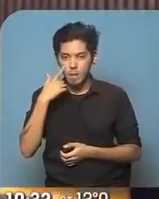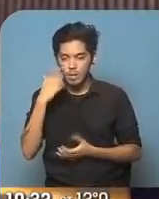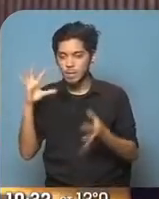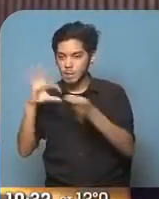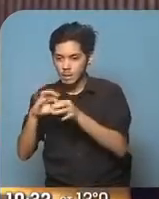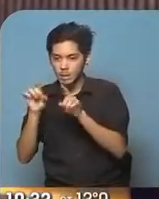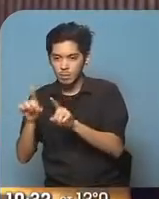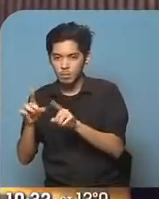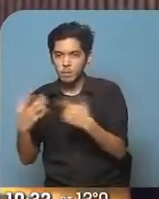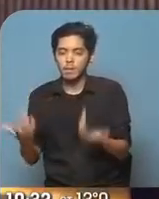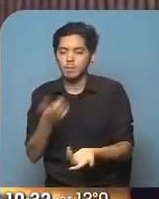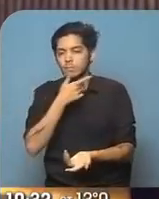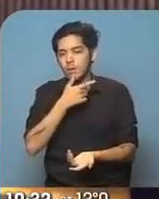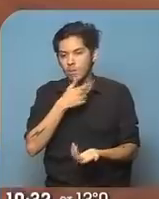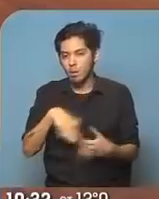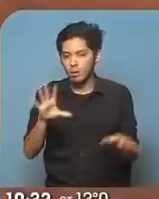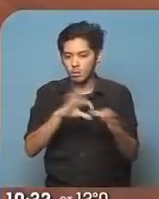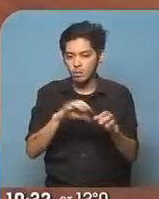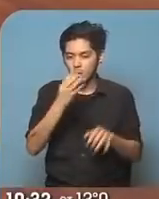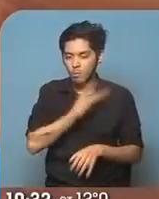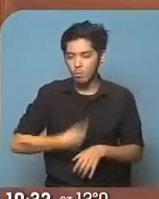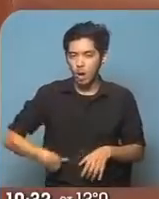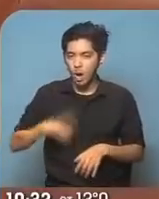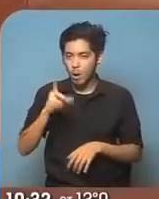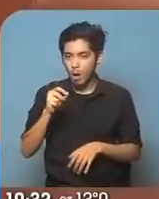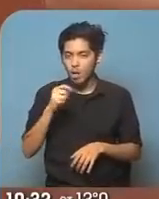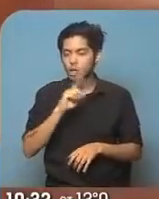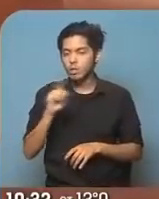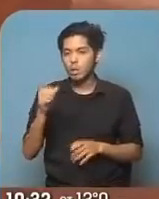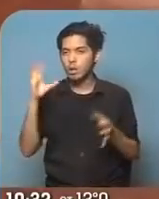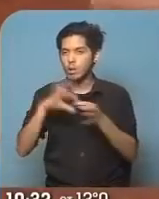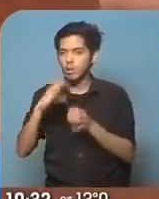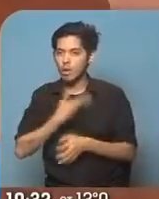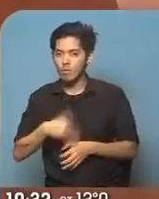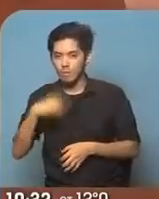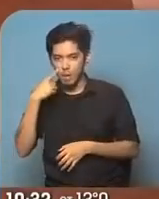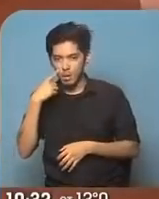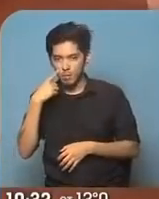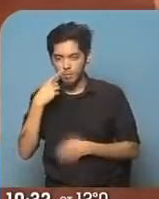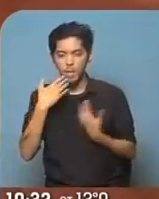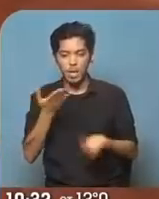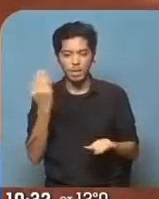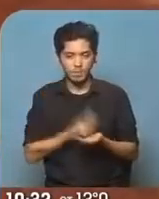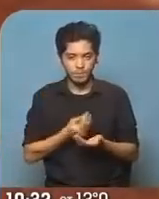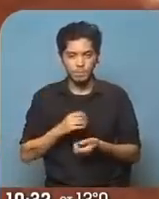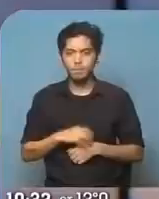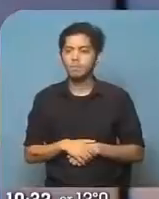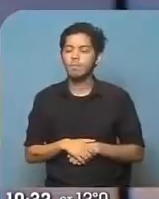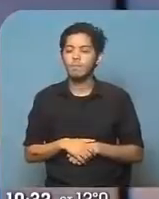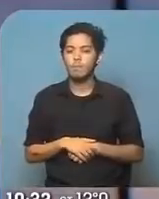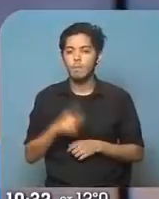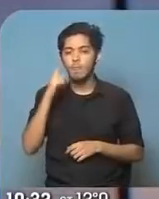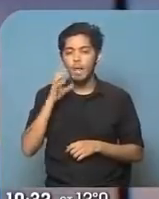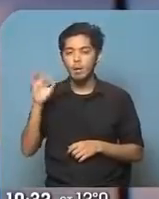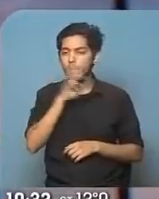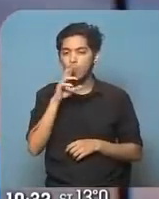la verdad que yo preferiría depender del poder ejecutivo nacional y no del fondo monetario internacional si bien ya gracias por la presencia de la opinión de